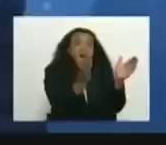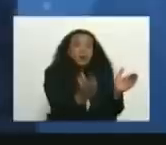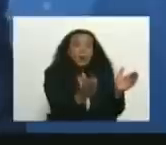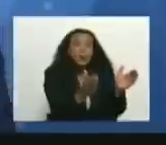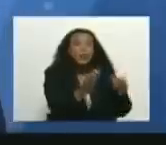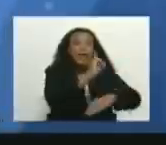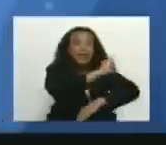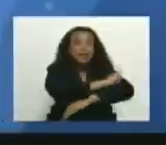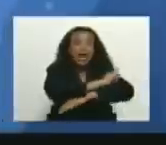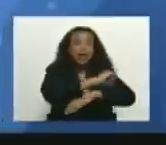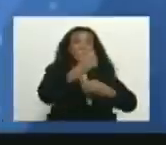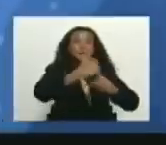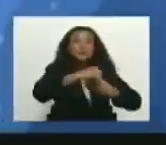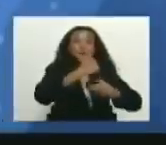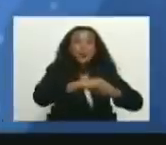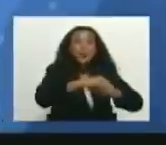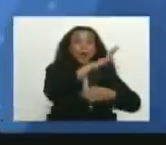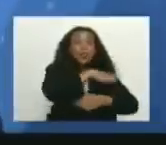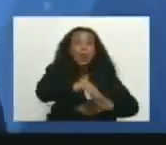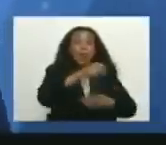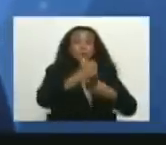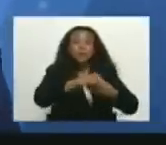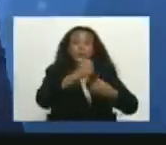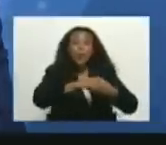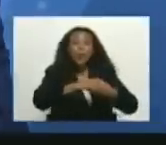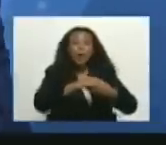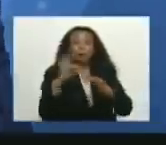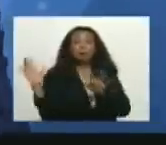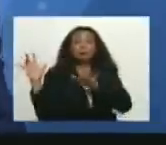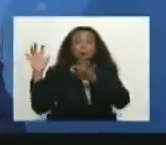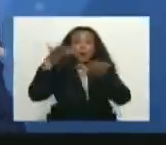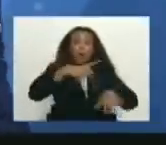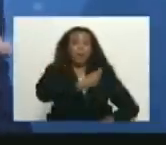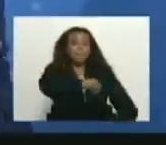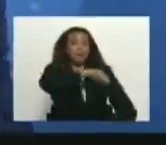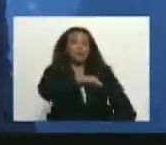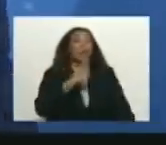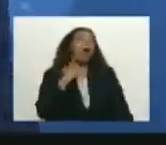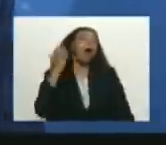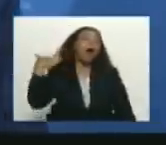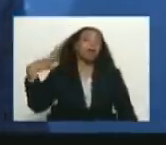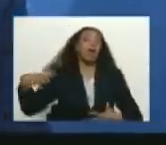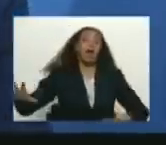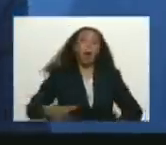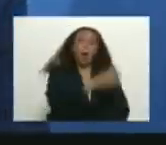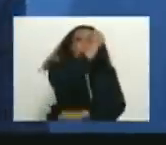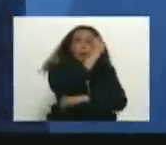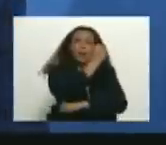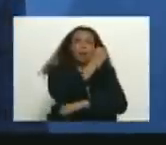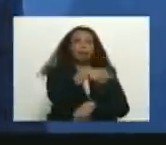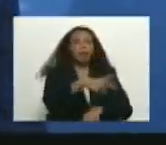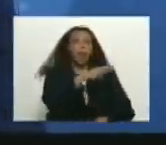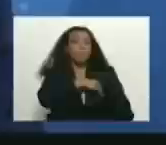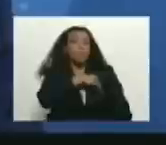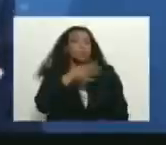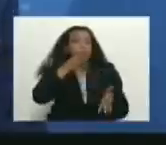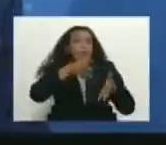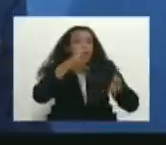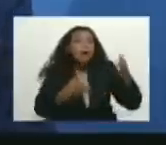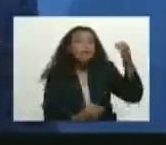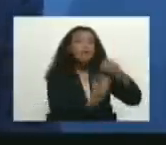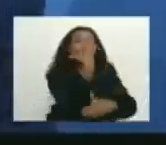del estado Zulia, de Maracaibo. Se llegaron los españoles con la conquista, los misioneros, y